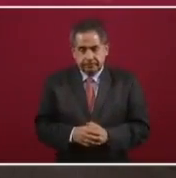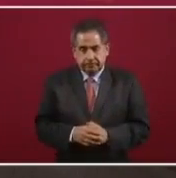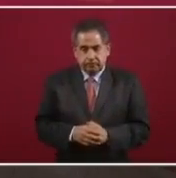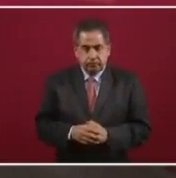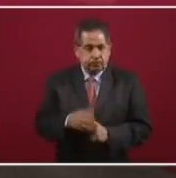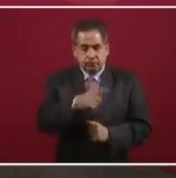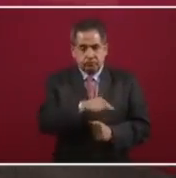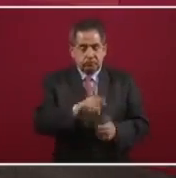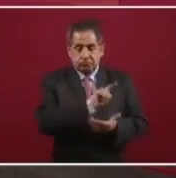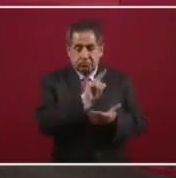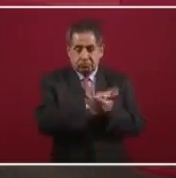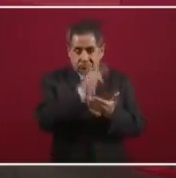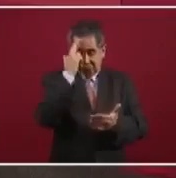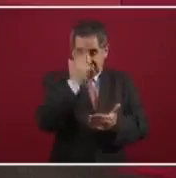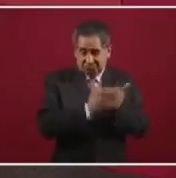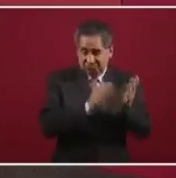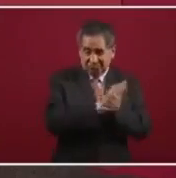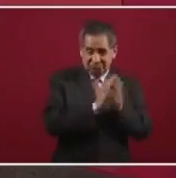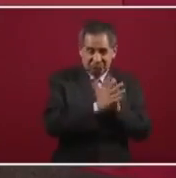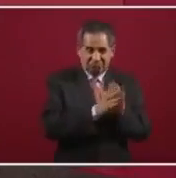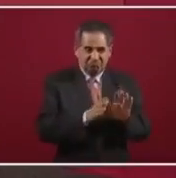los delincuentes.